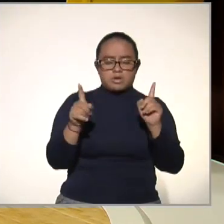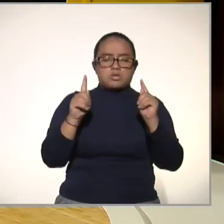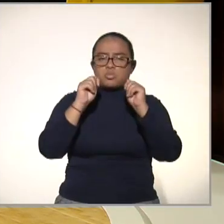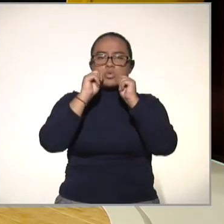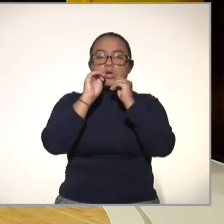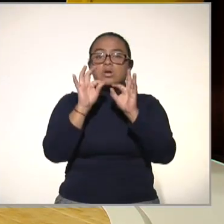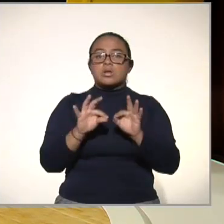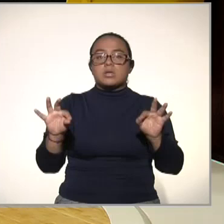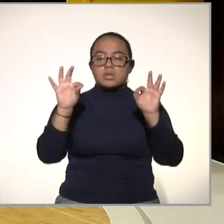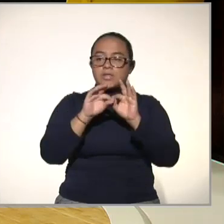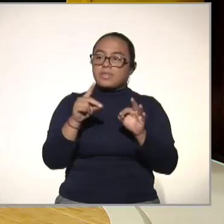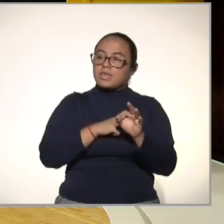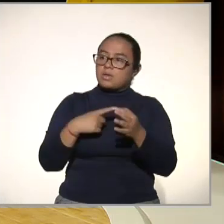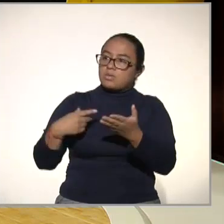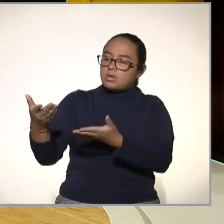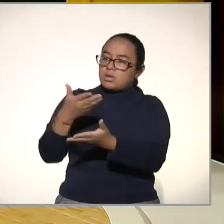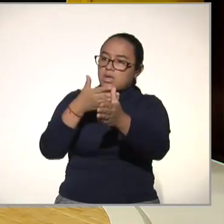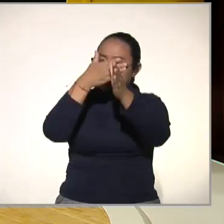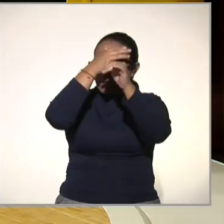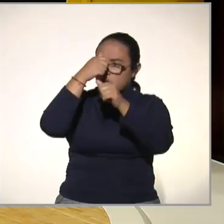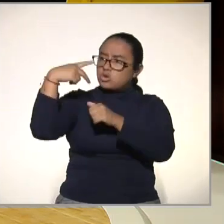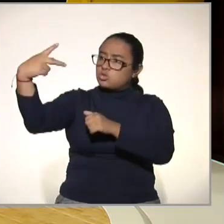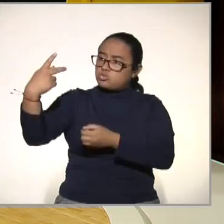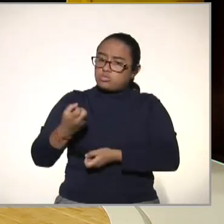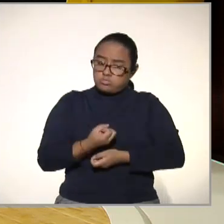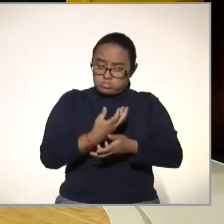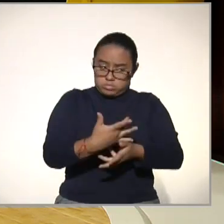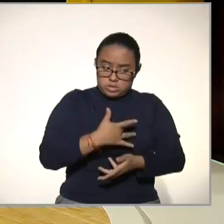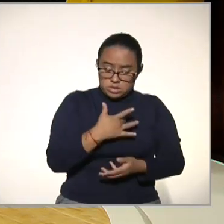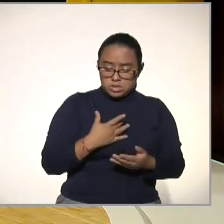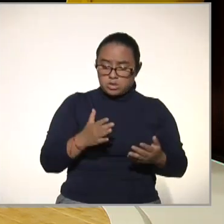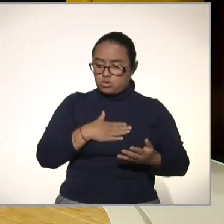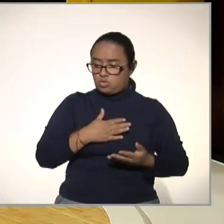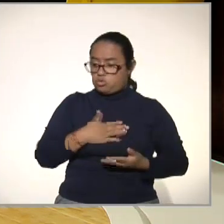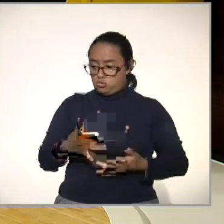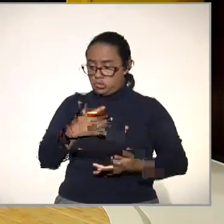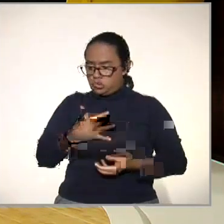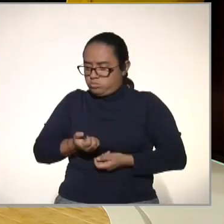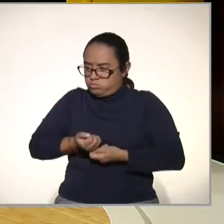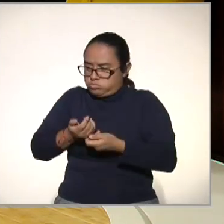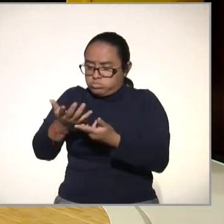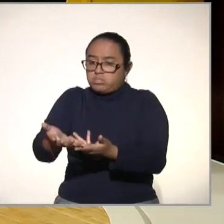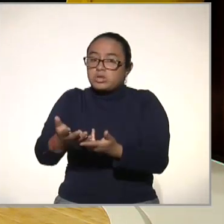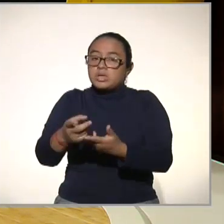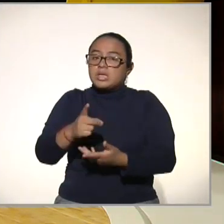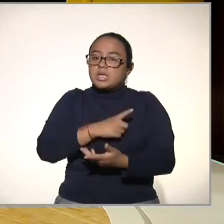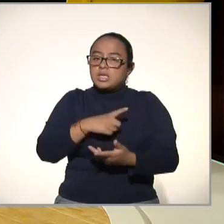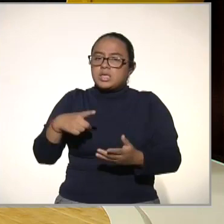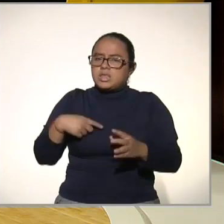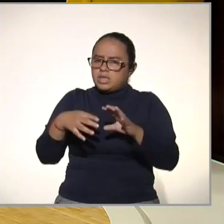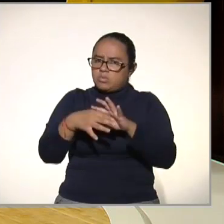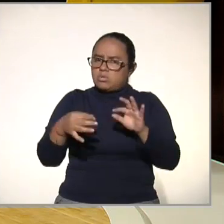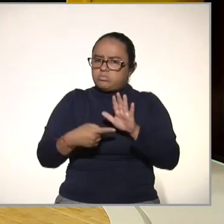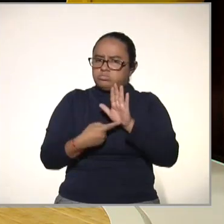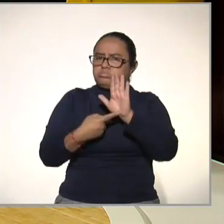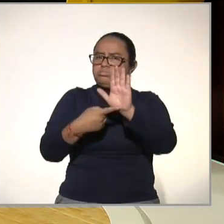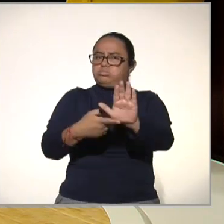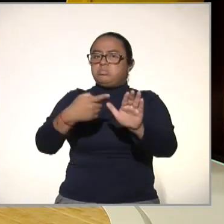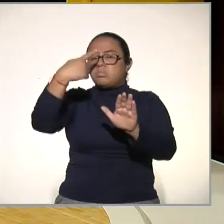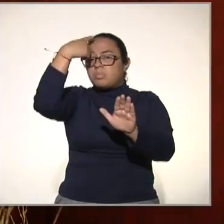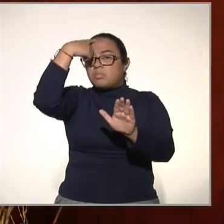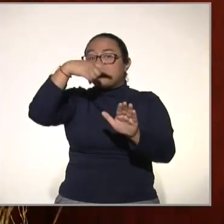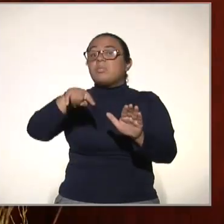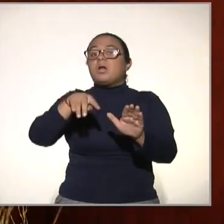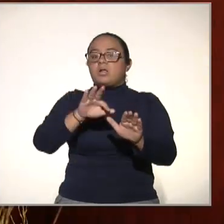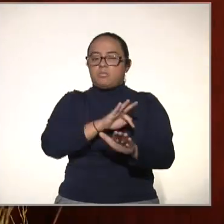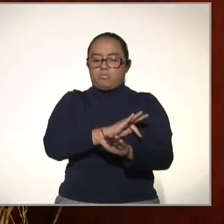importante para poder llegar a un buen acuerdo que cada quien exprese cómo se siente al respecto de lo que está pasando y darle voz a todos ellos para poder llegar